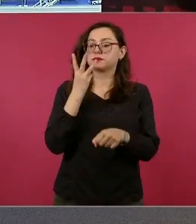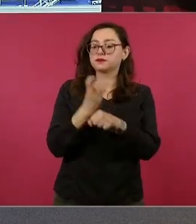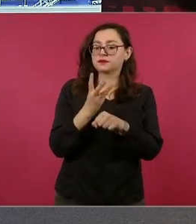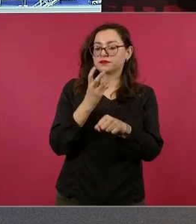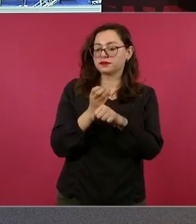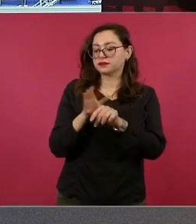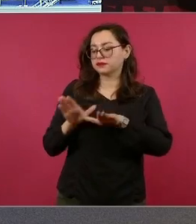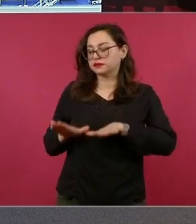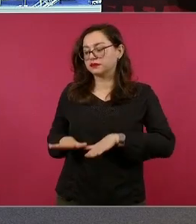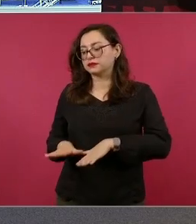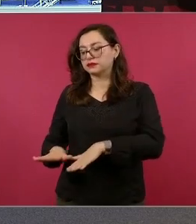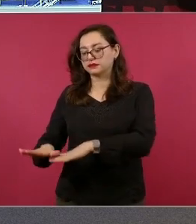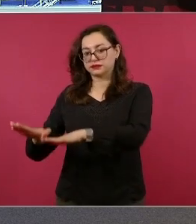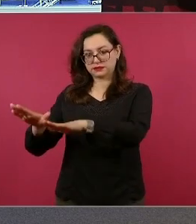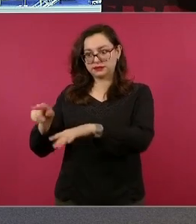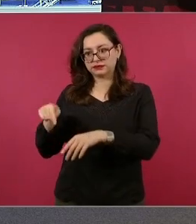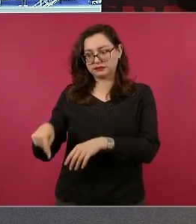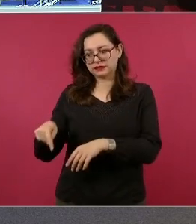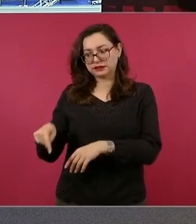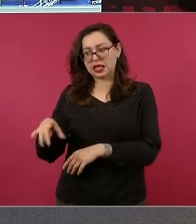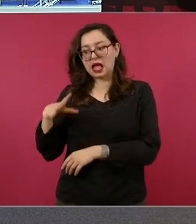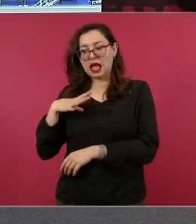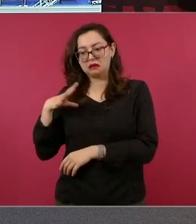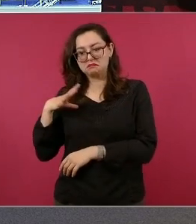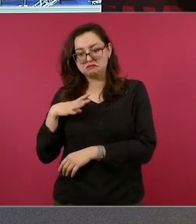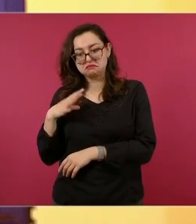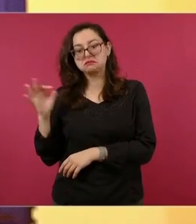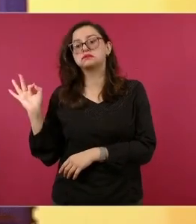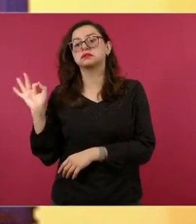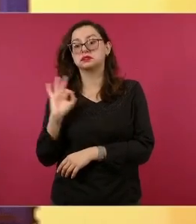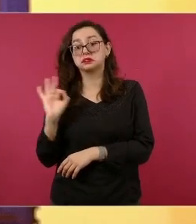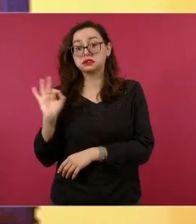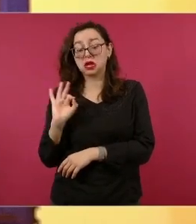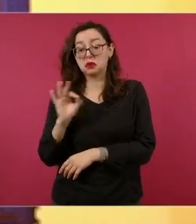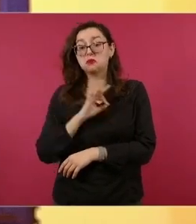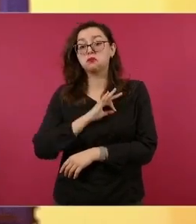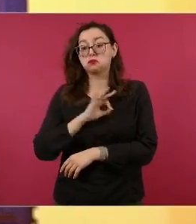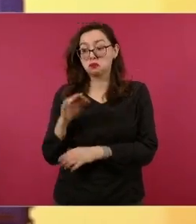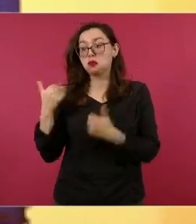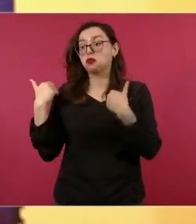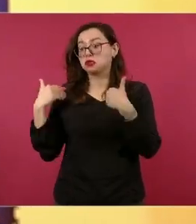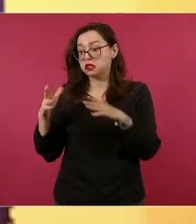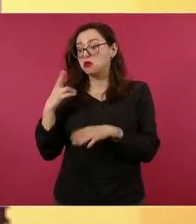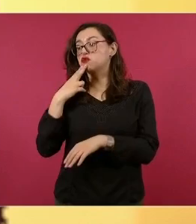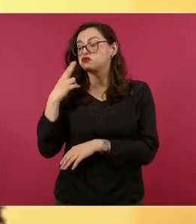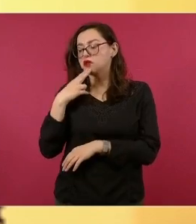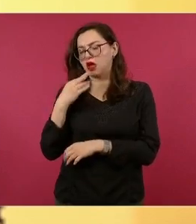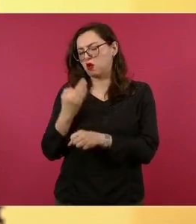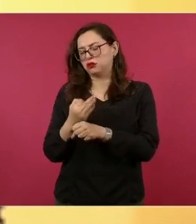también en caso necesario nos permitiría llevar a cabo operaciones aéreas comerciales.